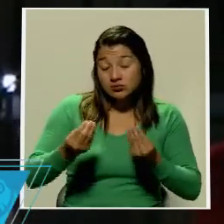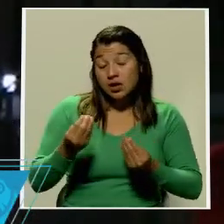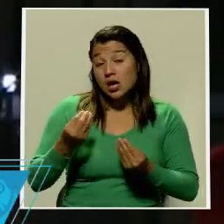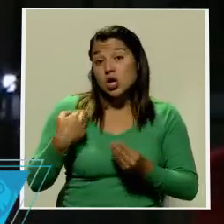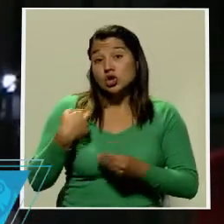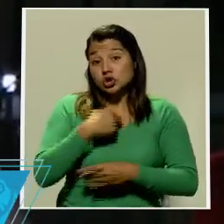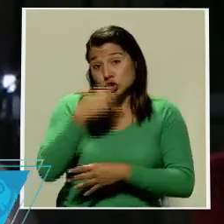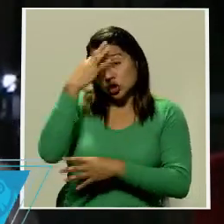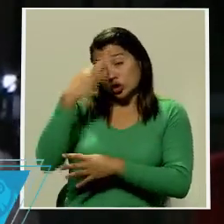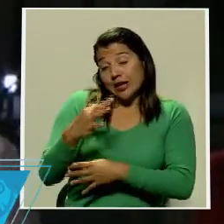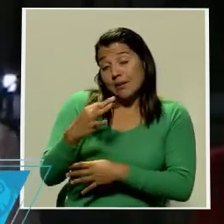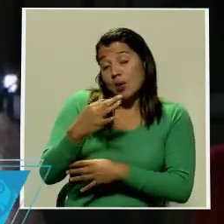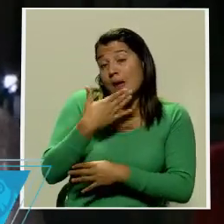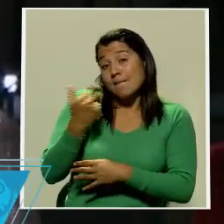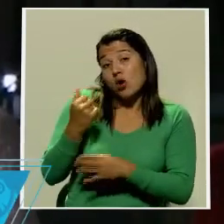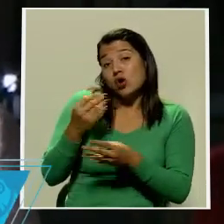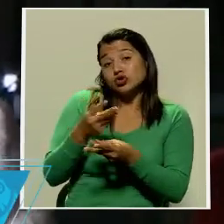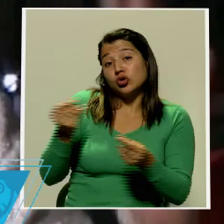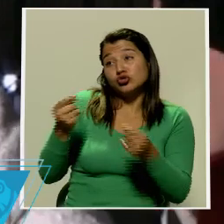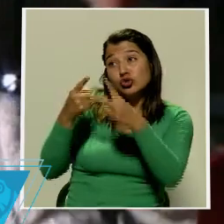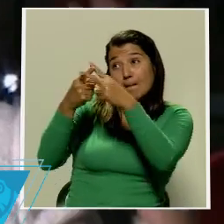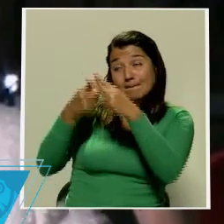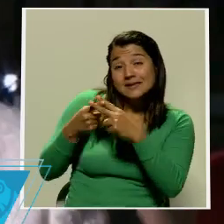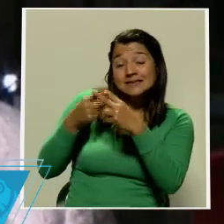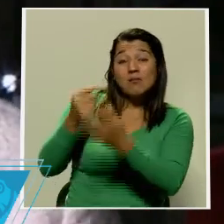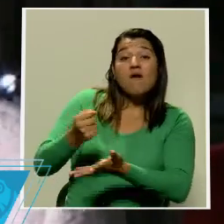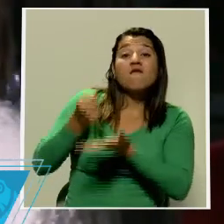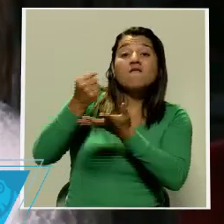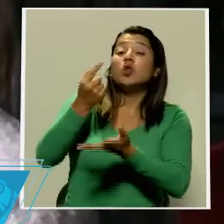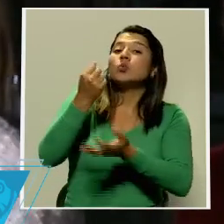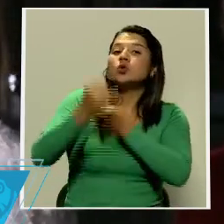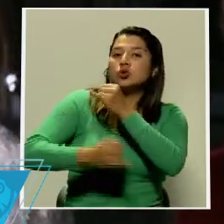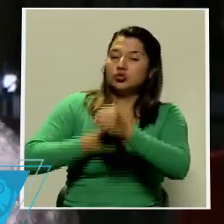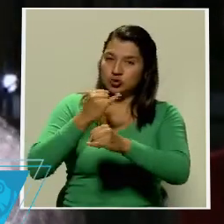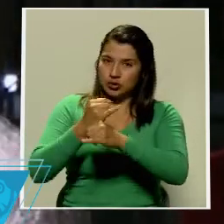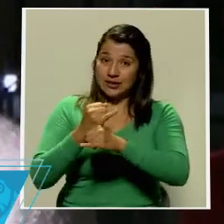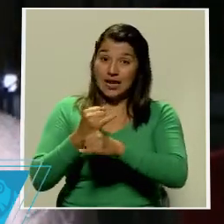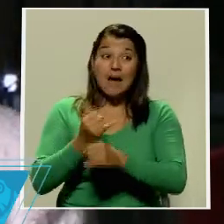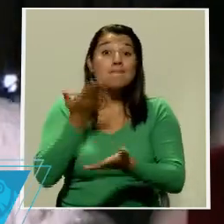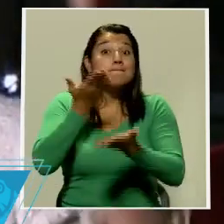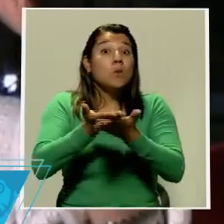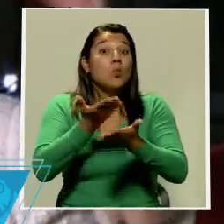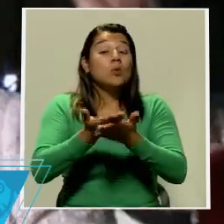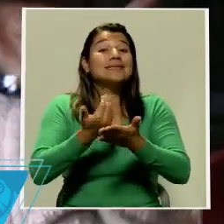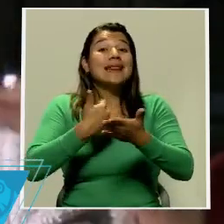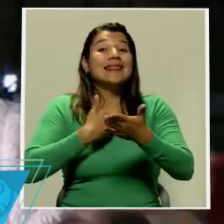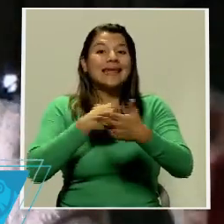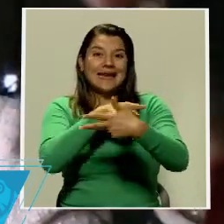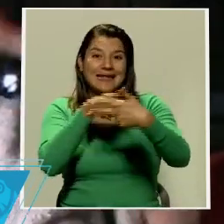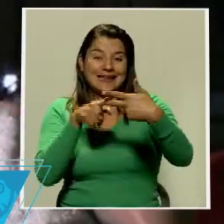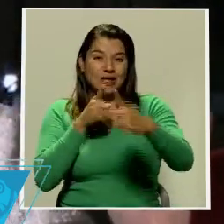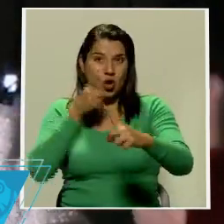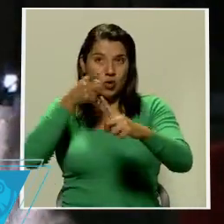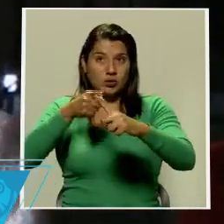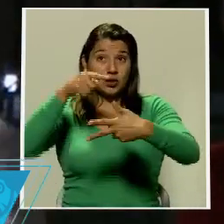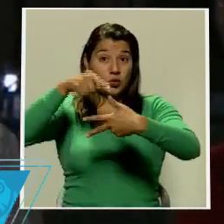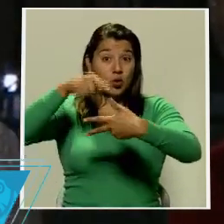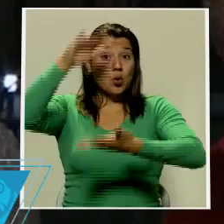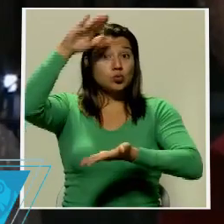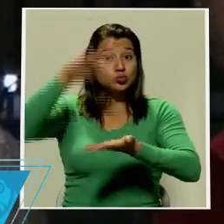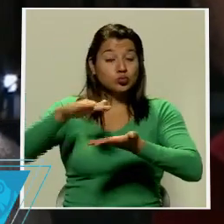Fondo Monetario Internacional. La propuesta tenía 3 ejes importantes. Uno es sobre reducción del